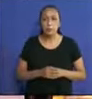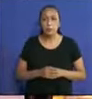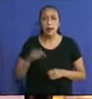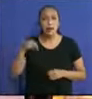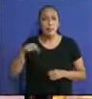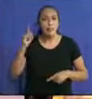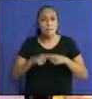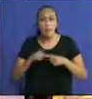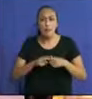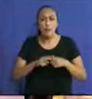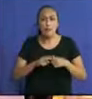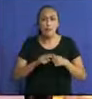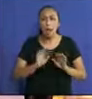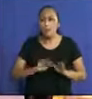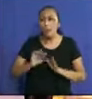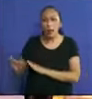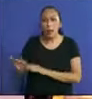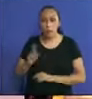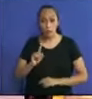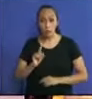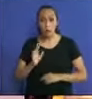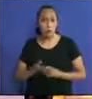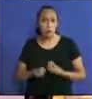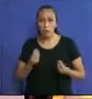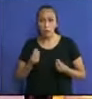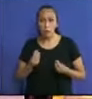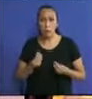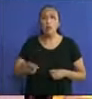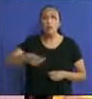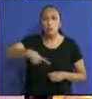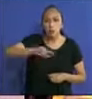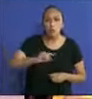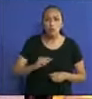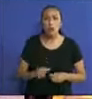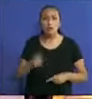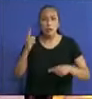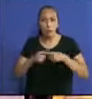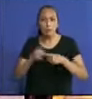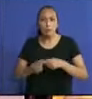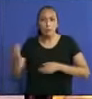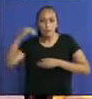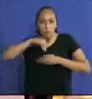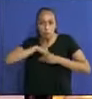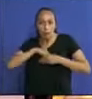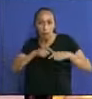entre realmente en nosotros, en el corazón de nuestra vida?